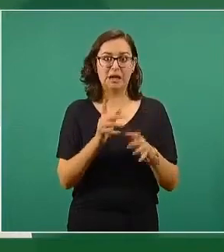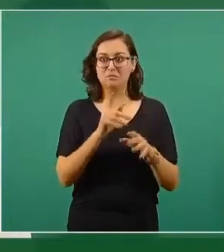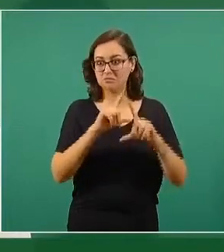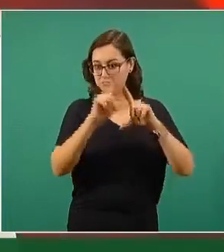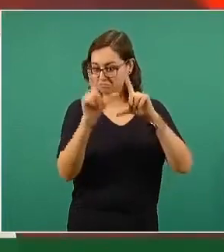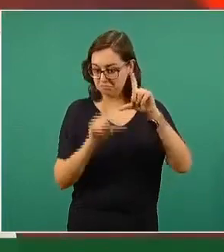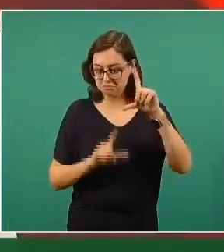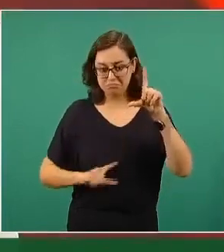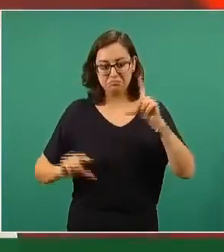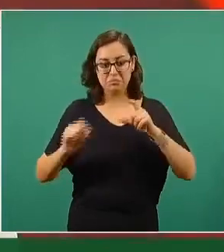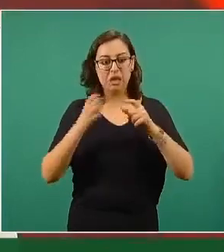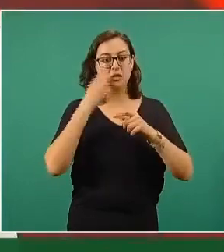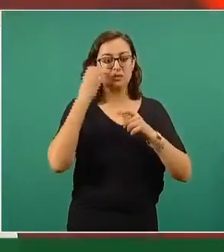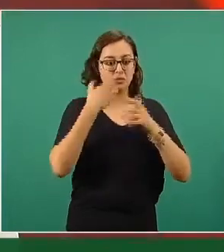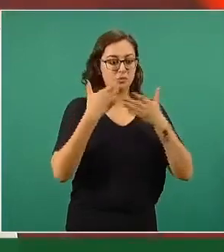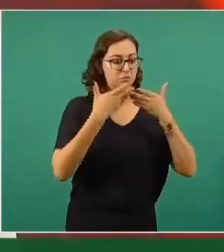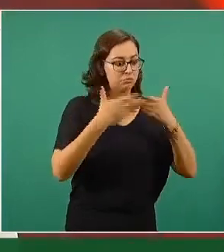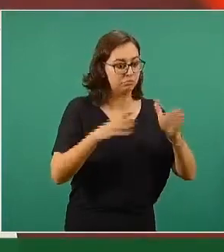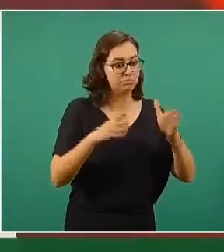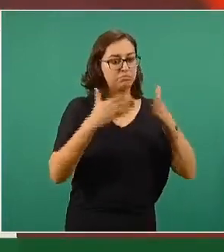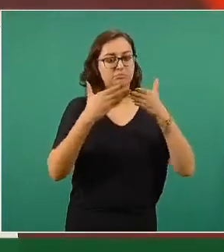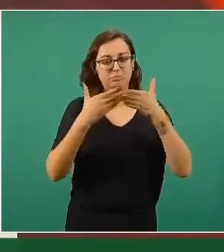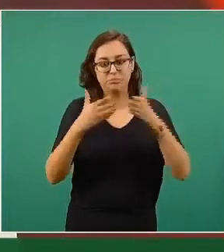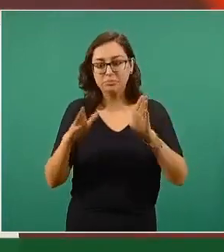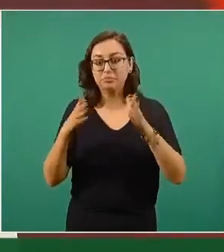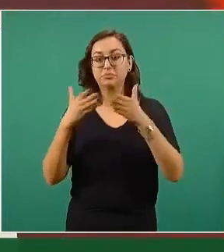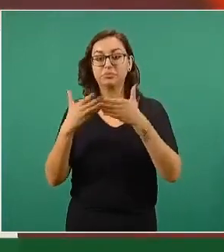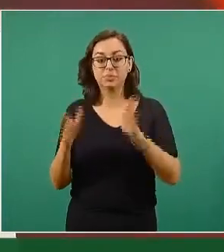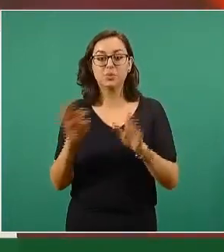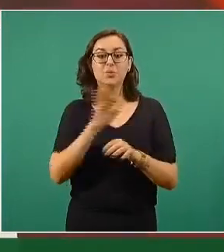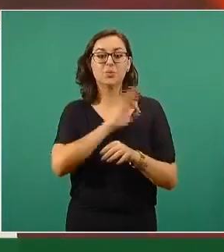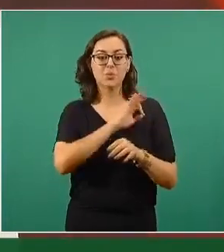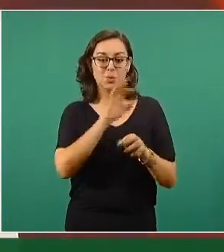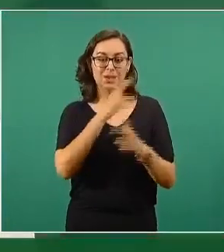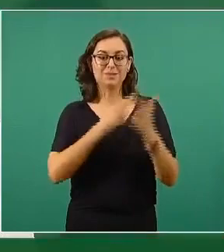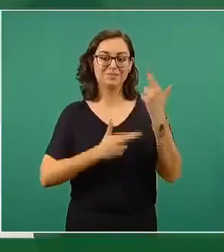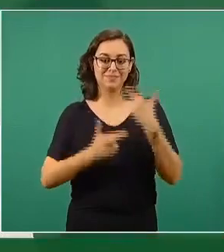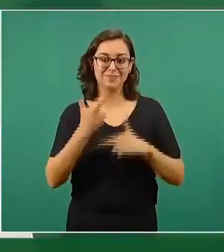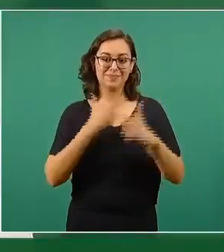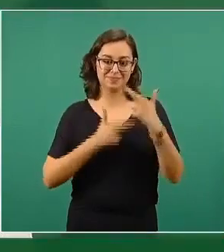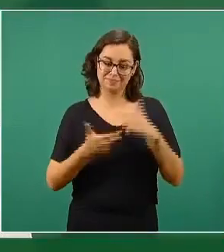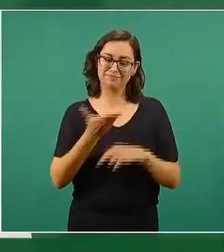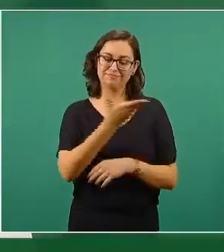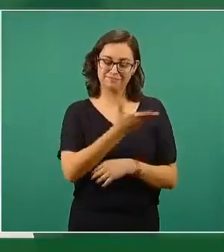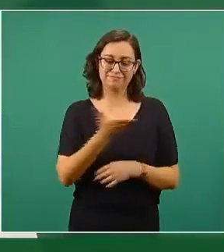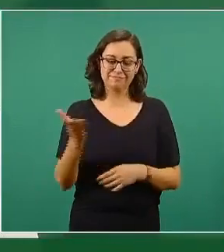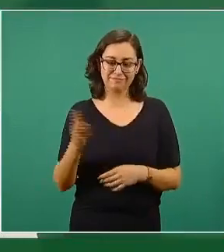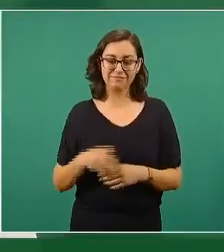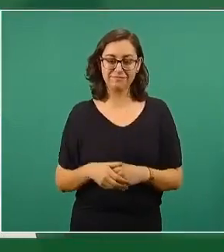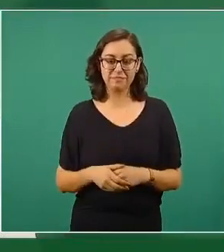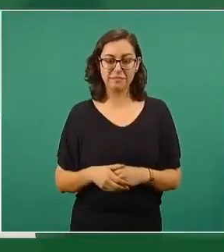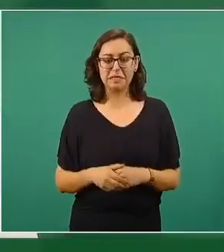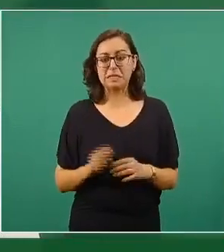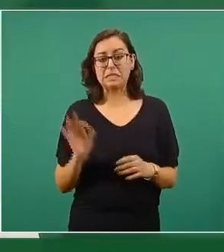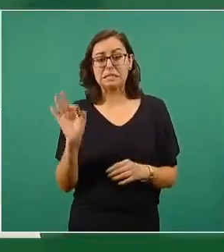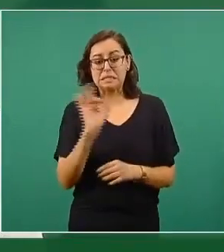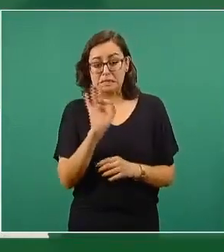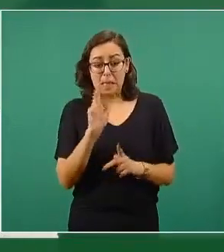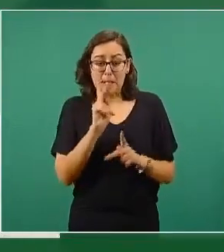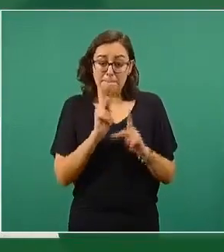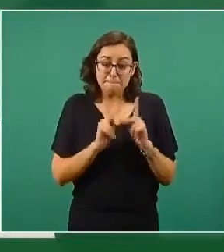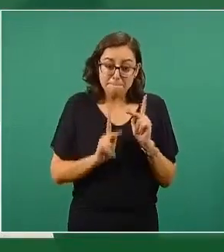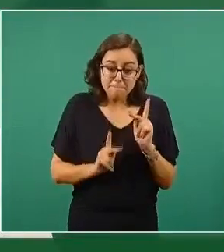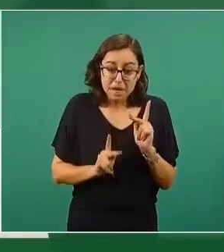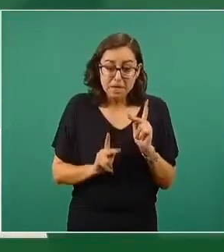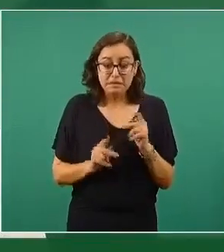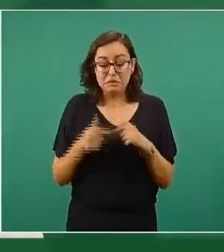sus escuelas públicas y privadas y podrán retornar ustedes a las clases, aunque sea un pedacito, para